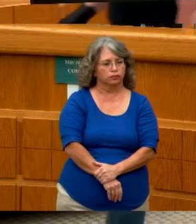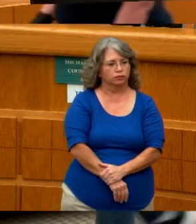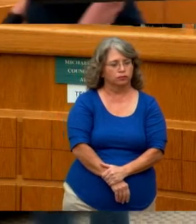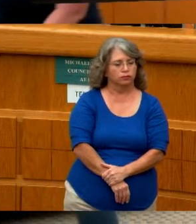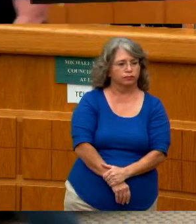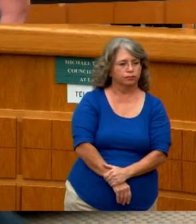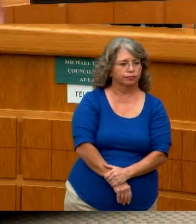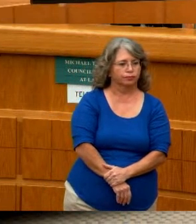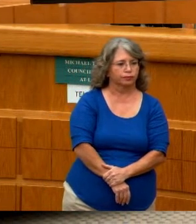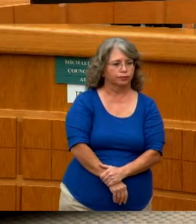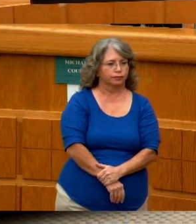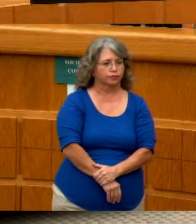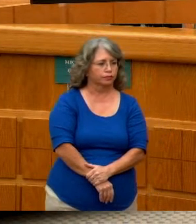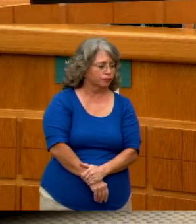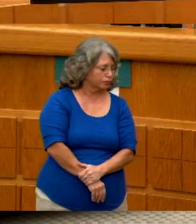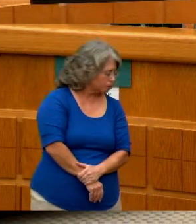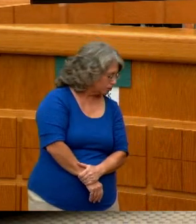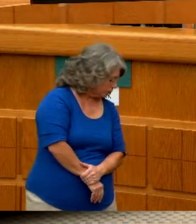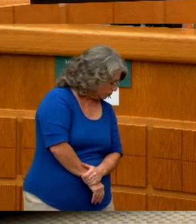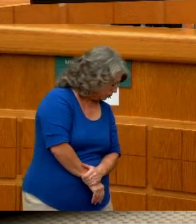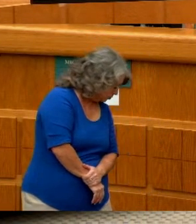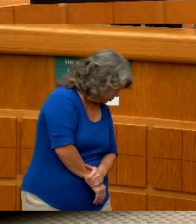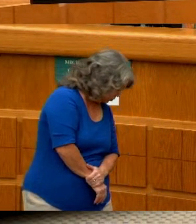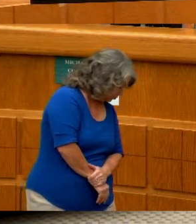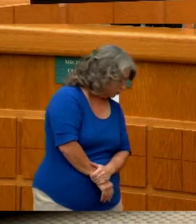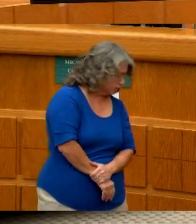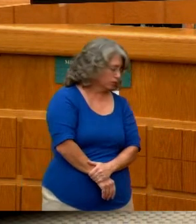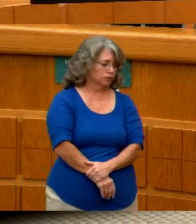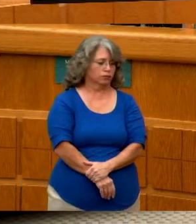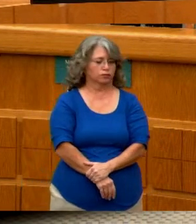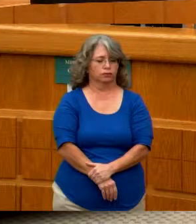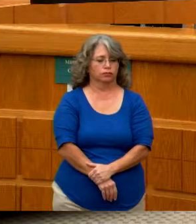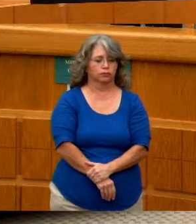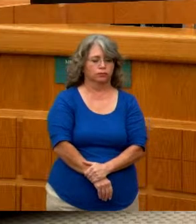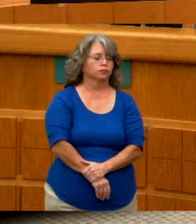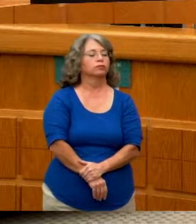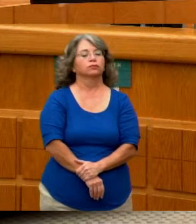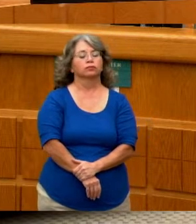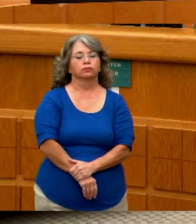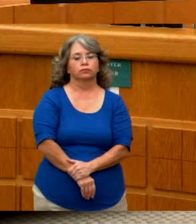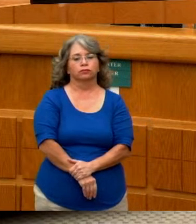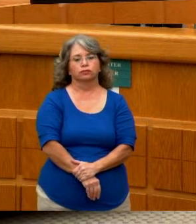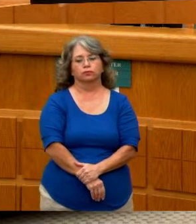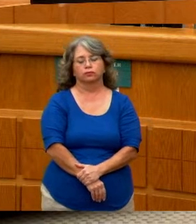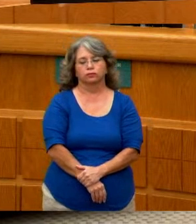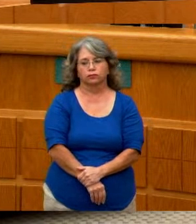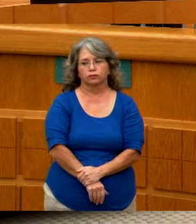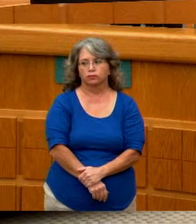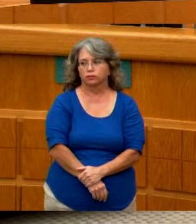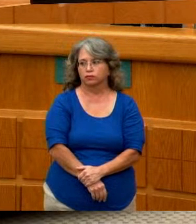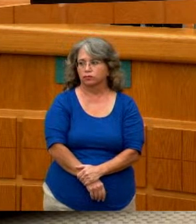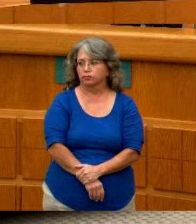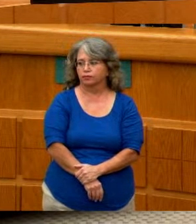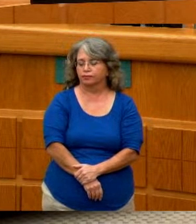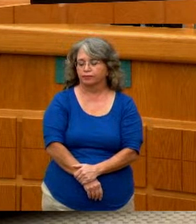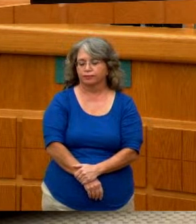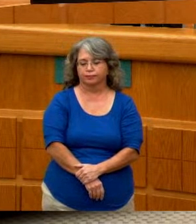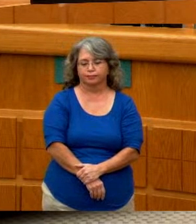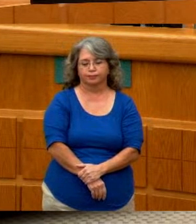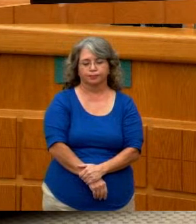a experimentar estrés son las personas mayores de edad, adolescentes, personas que cuidan de algún familiar y empleados de salud, entre